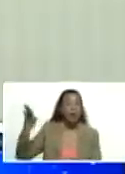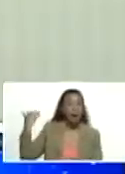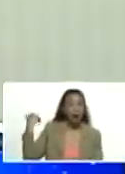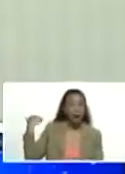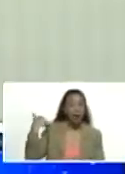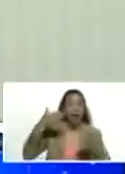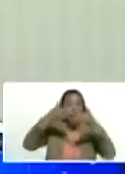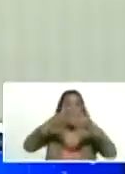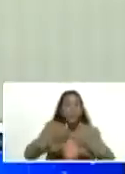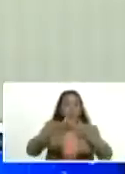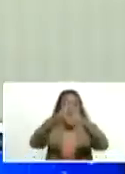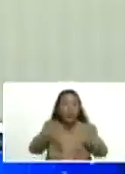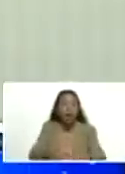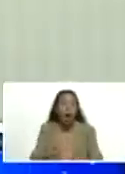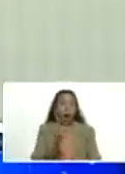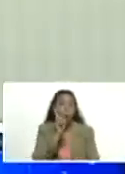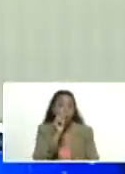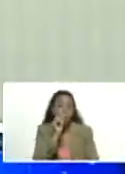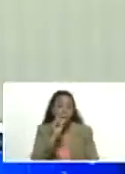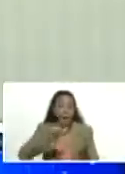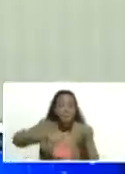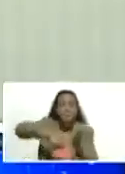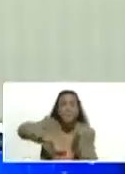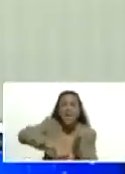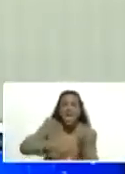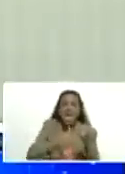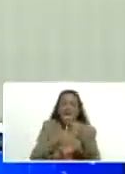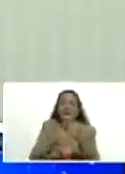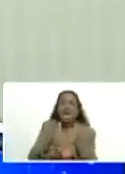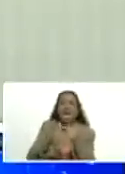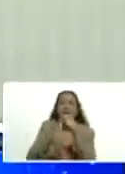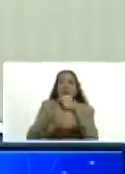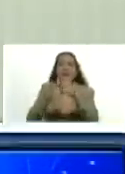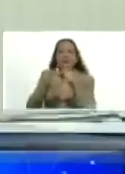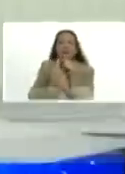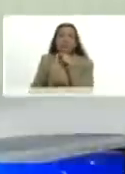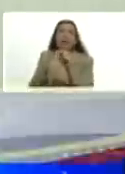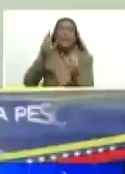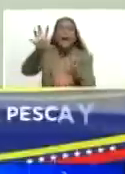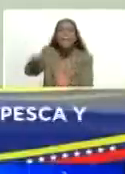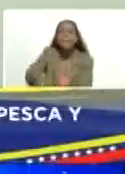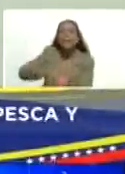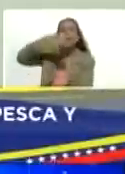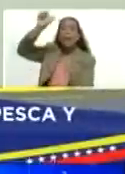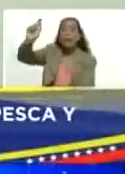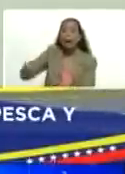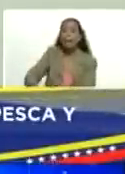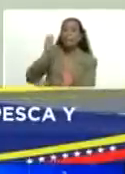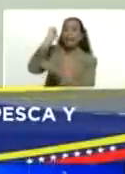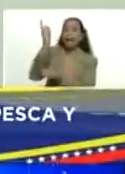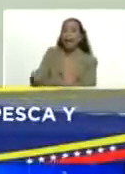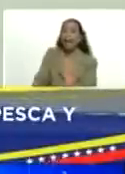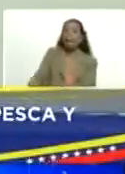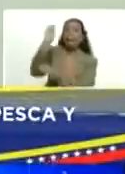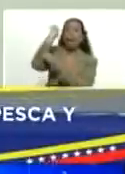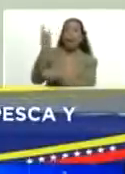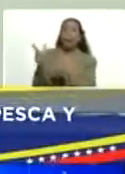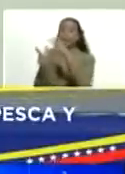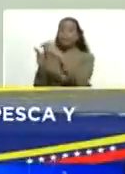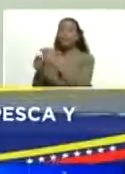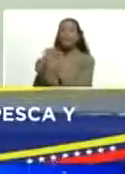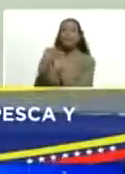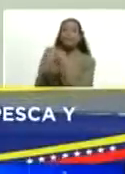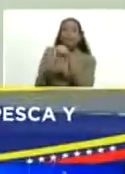que el pescador por la huella pierde la huella dactilar producto del tema de las artes de pesca. Ya